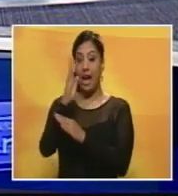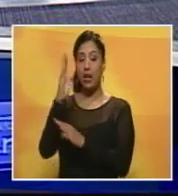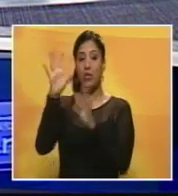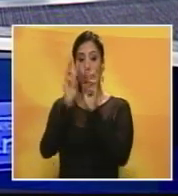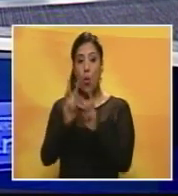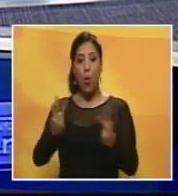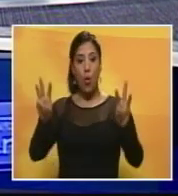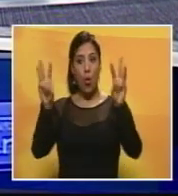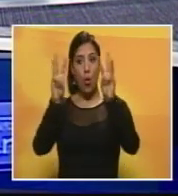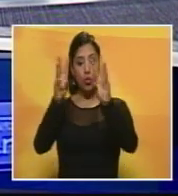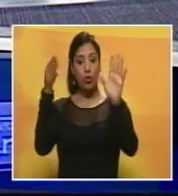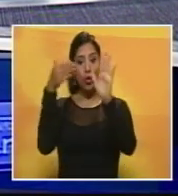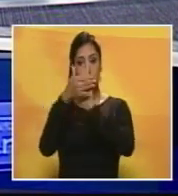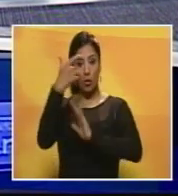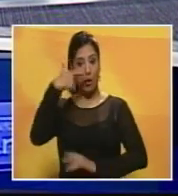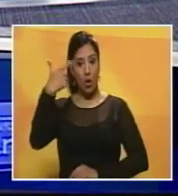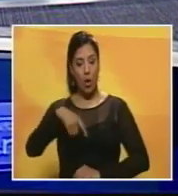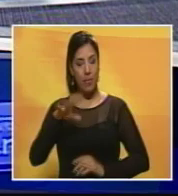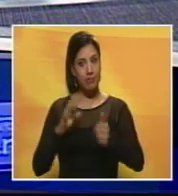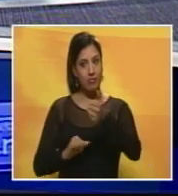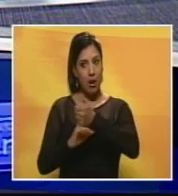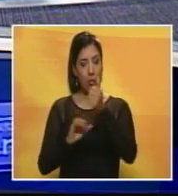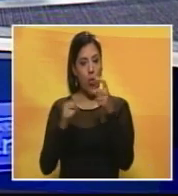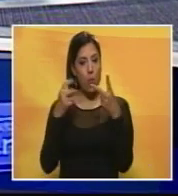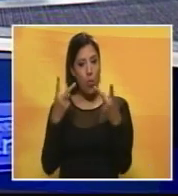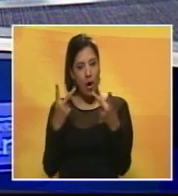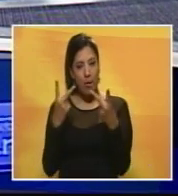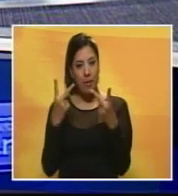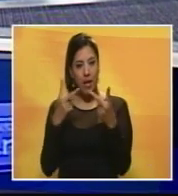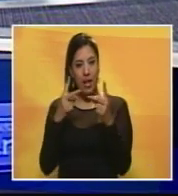de la ONU sobre Pyongyang ayudará a